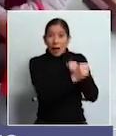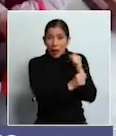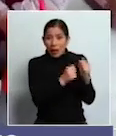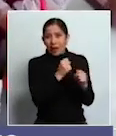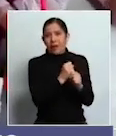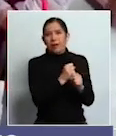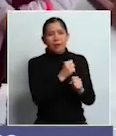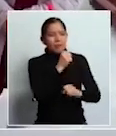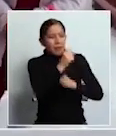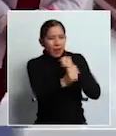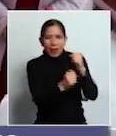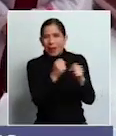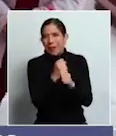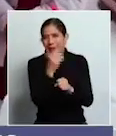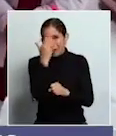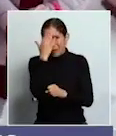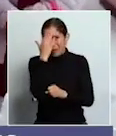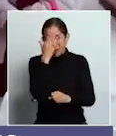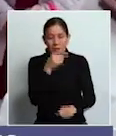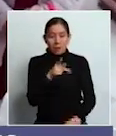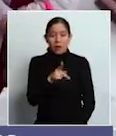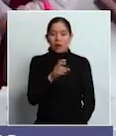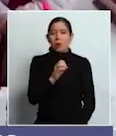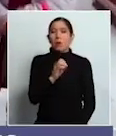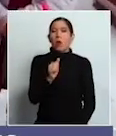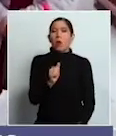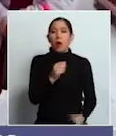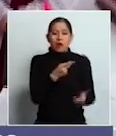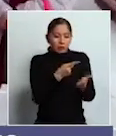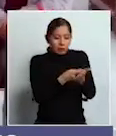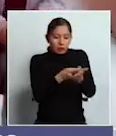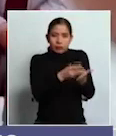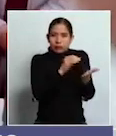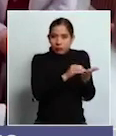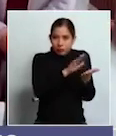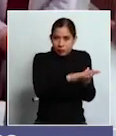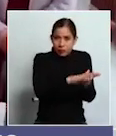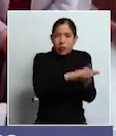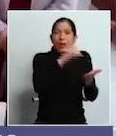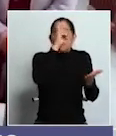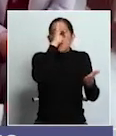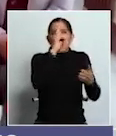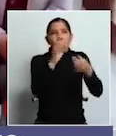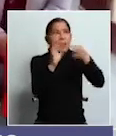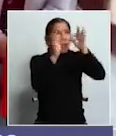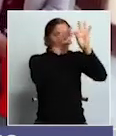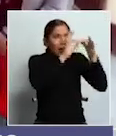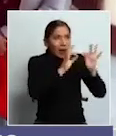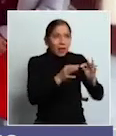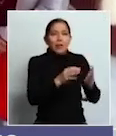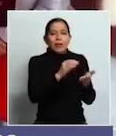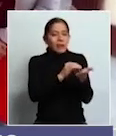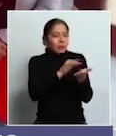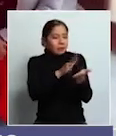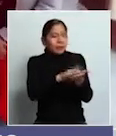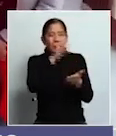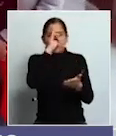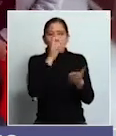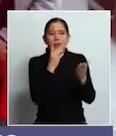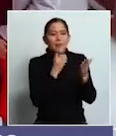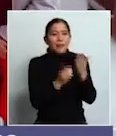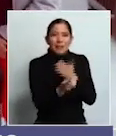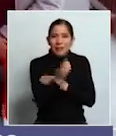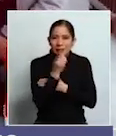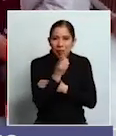se destina un POA justamente para el mantenimiento, infraestructura, el desayuno escolar y ahora también el material y las medidas